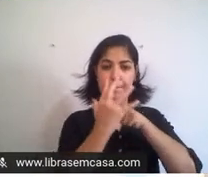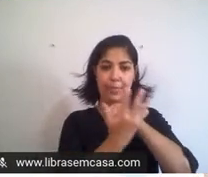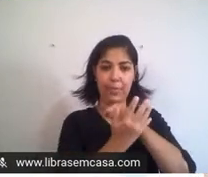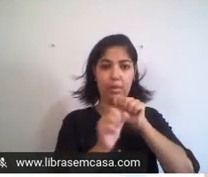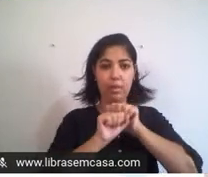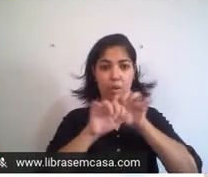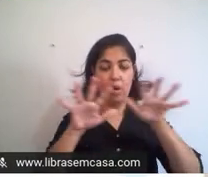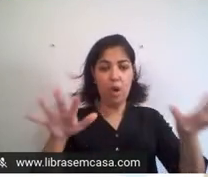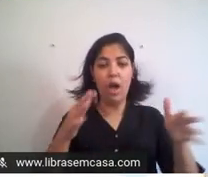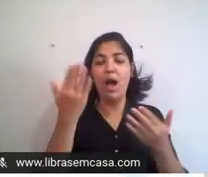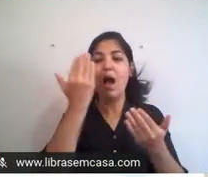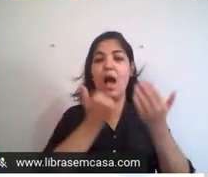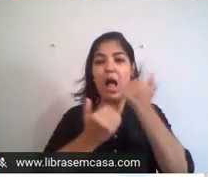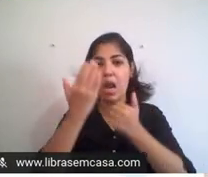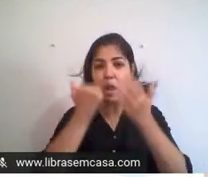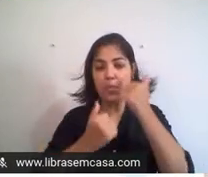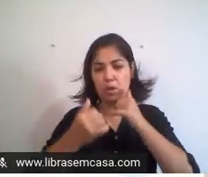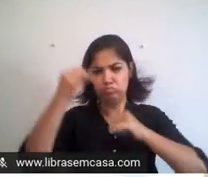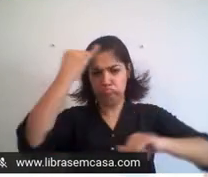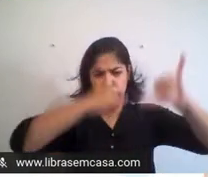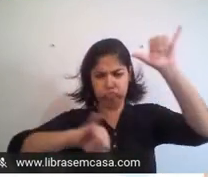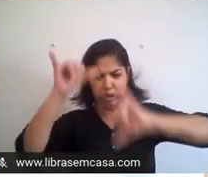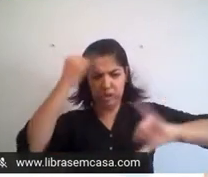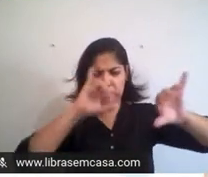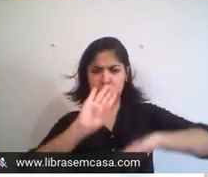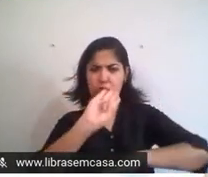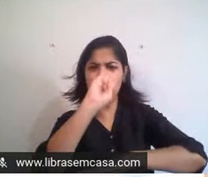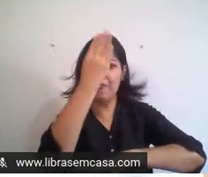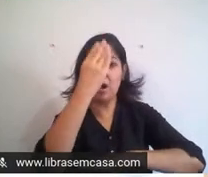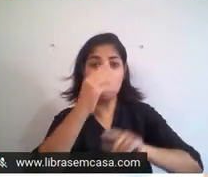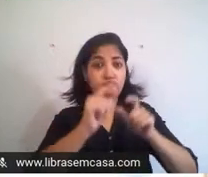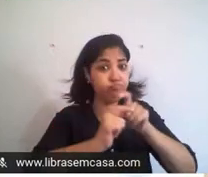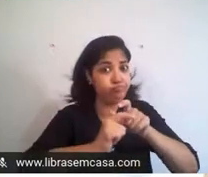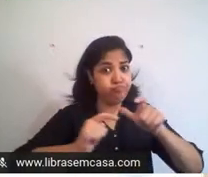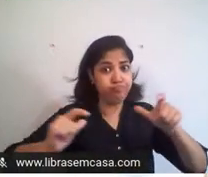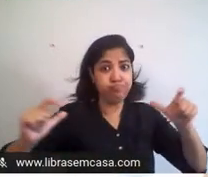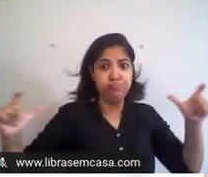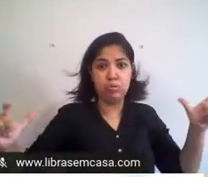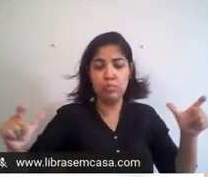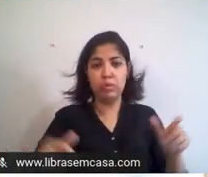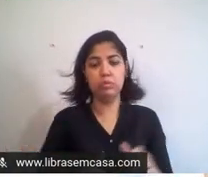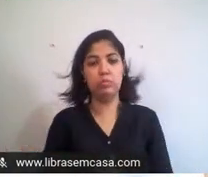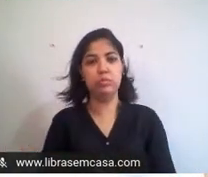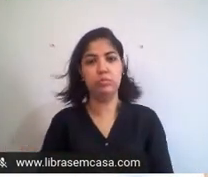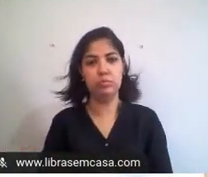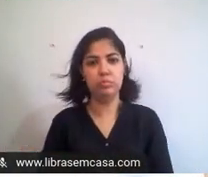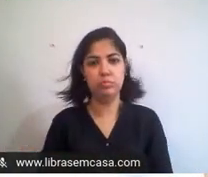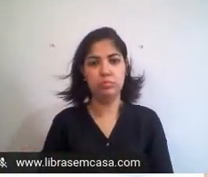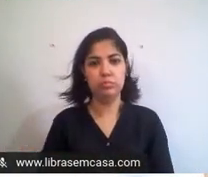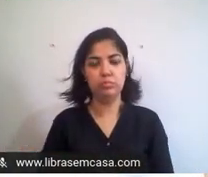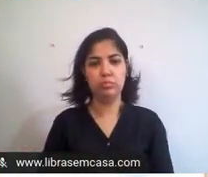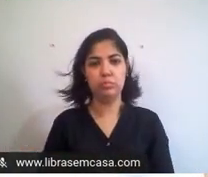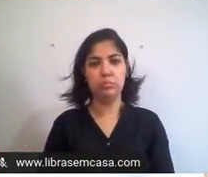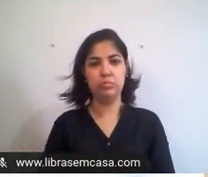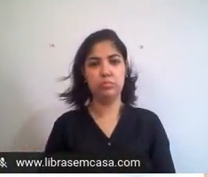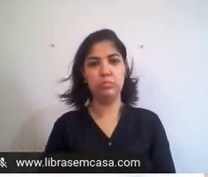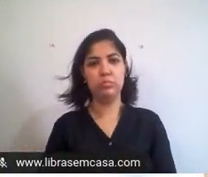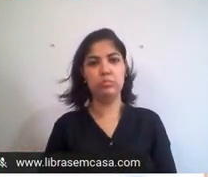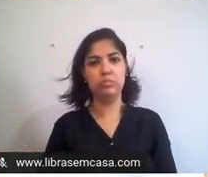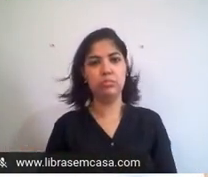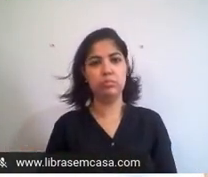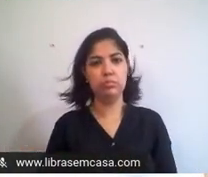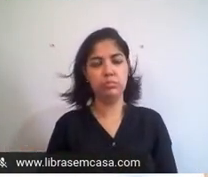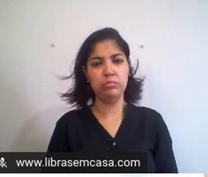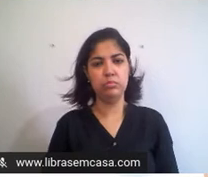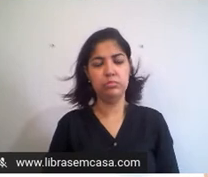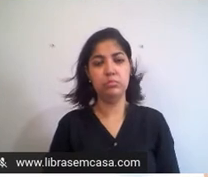fueron a abastecerse y cuando las personas fueron a buscar cómo llenar sus alacenas, en